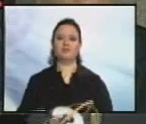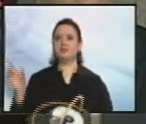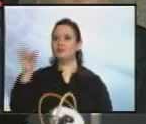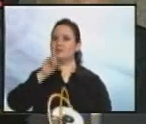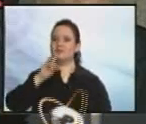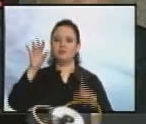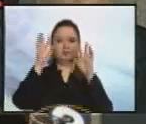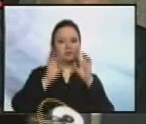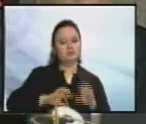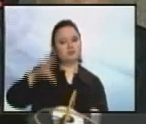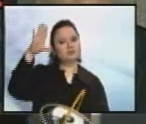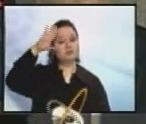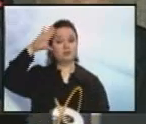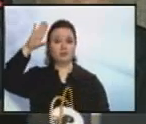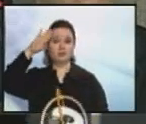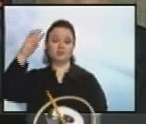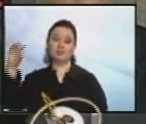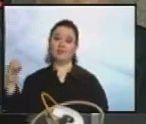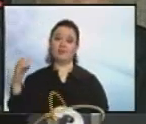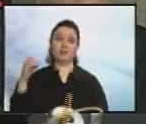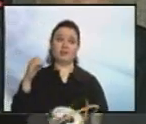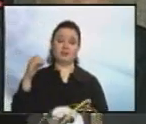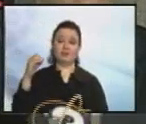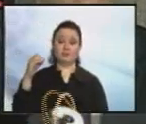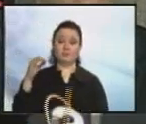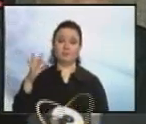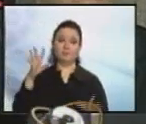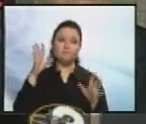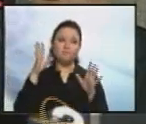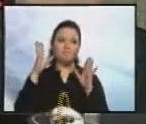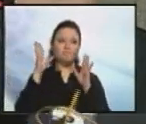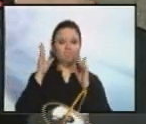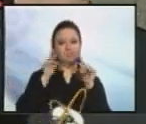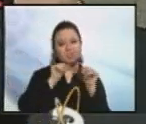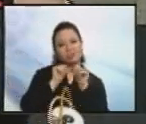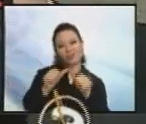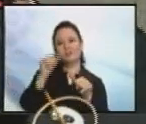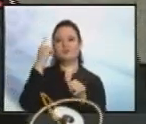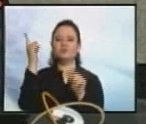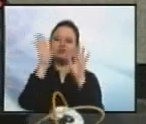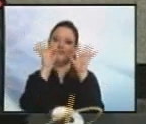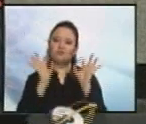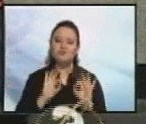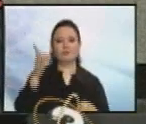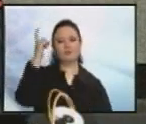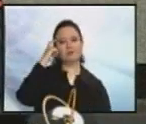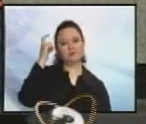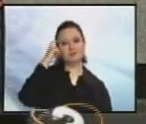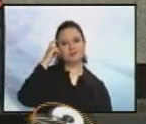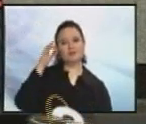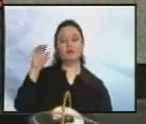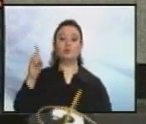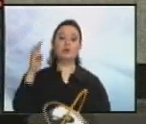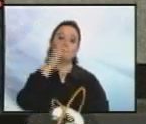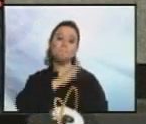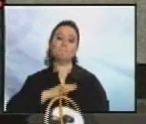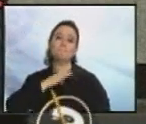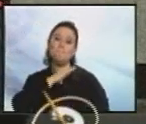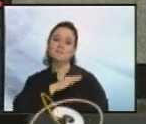caudillos que identificaran una corriente partidista o una